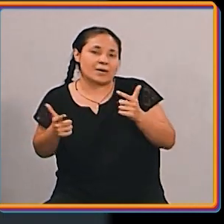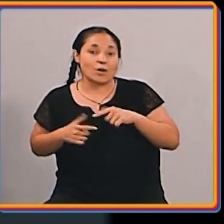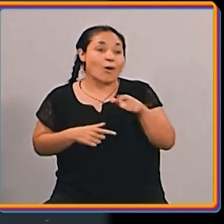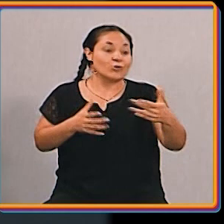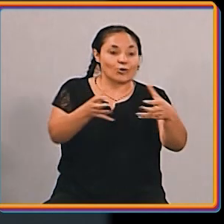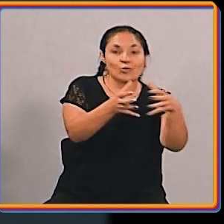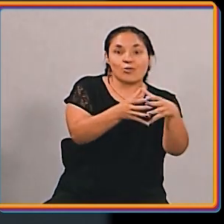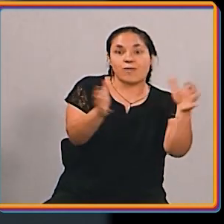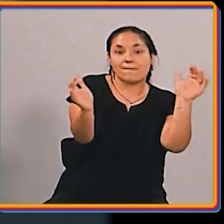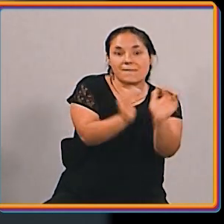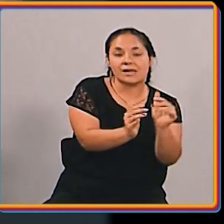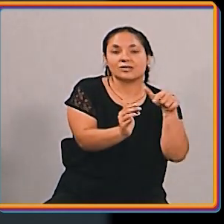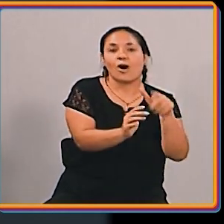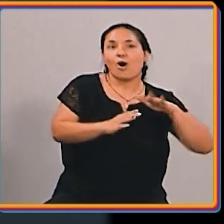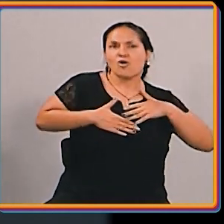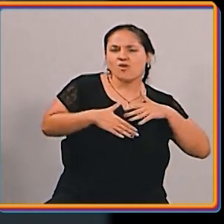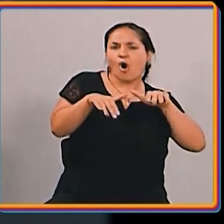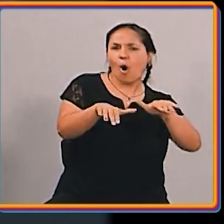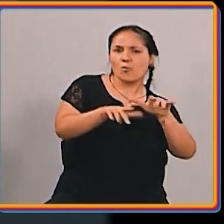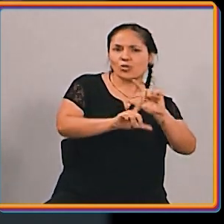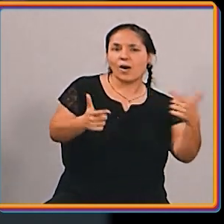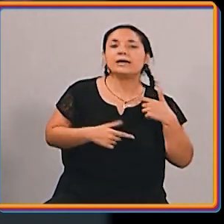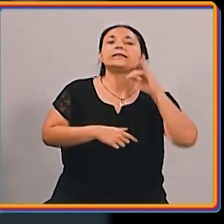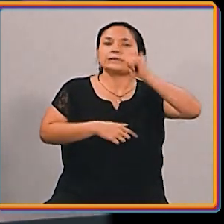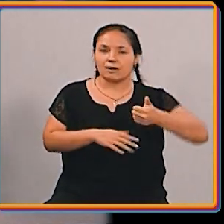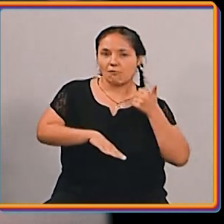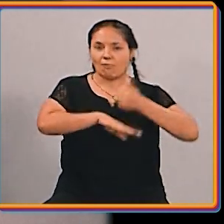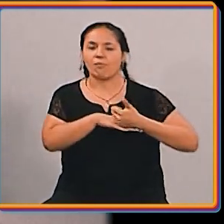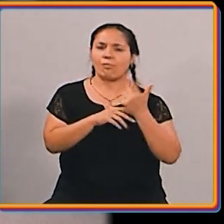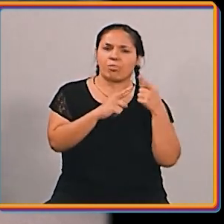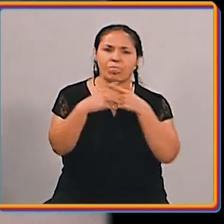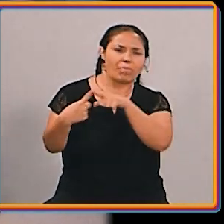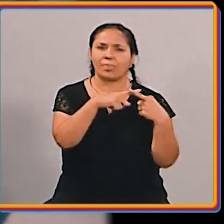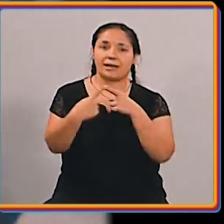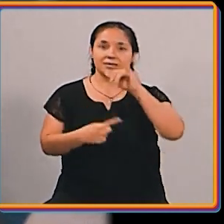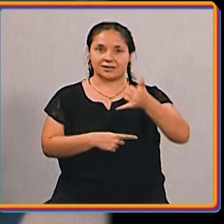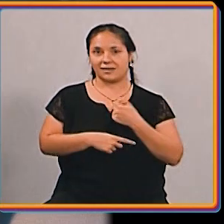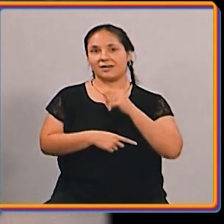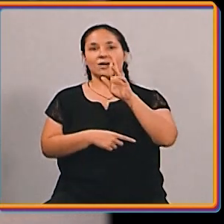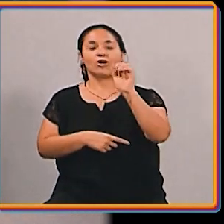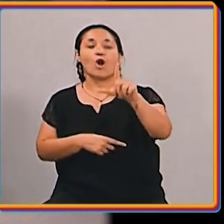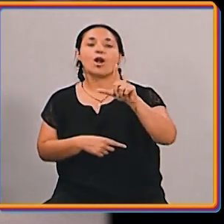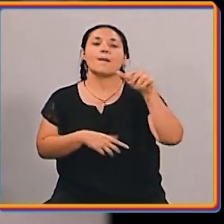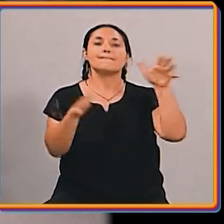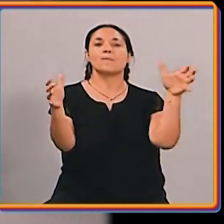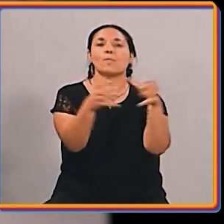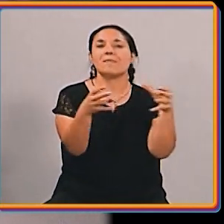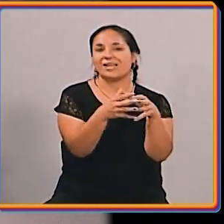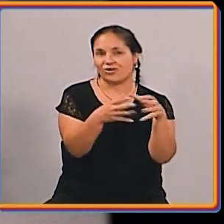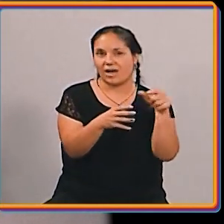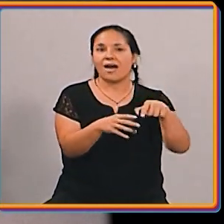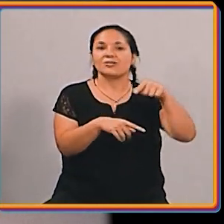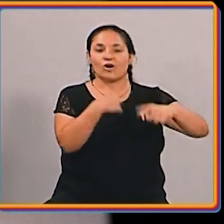algo de lo que llamamos socialmente las minorías que está en juego en eso, que son quienes menos cómodos están con los roles. Y si vos querés, lo voy a decir así, el rol de